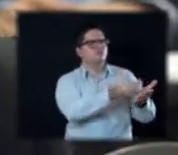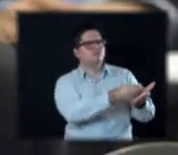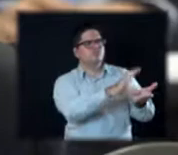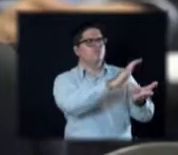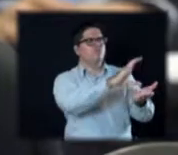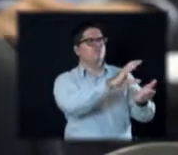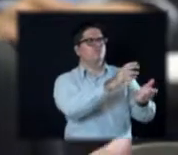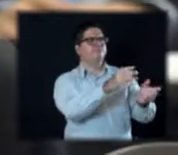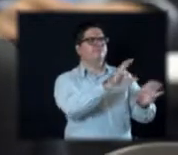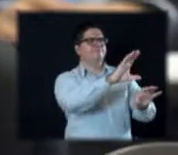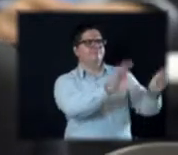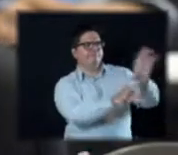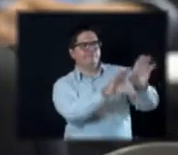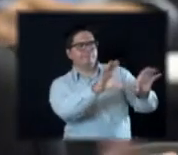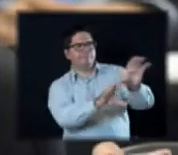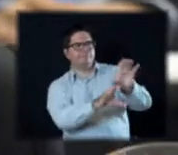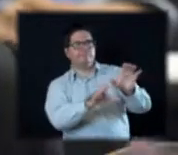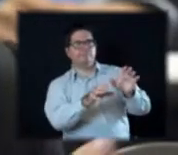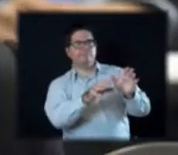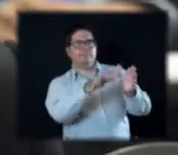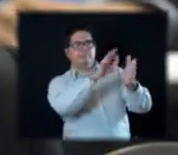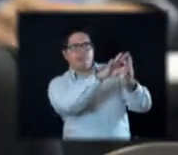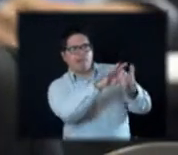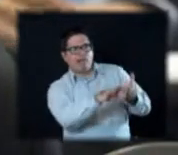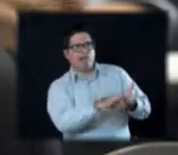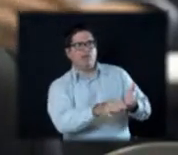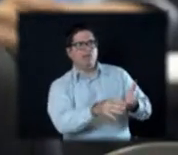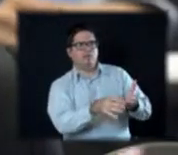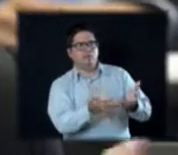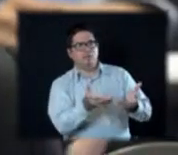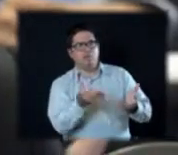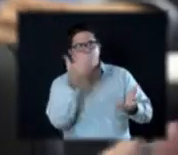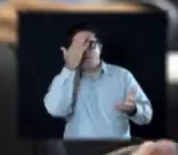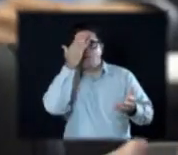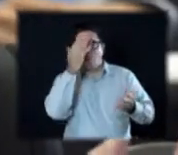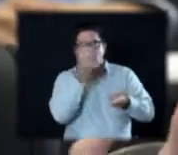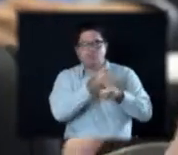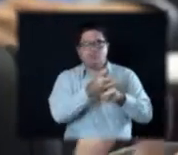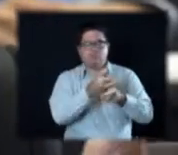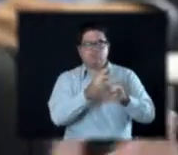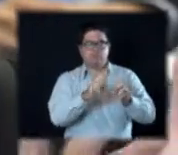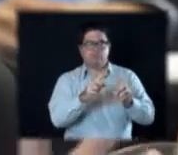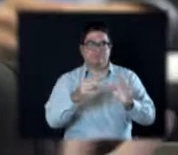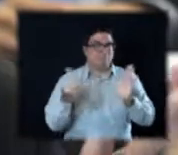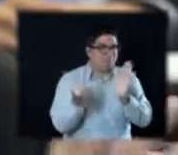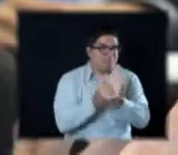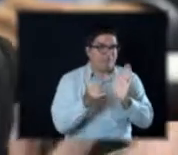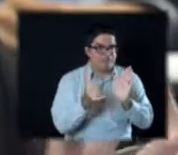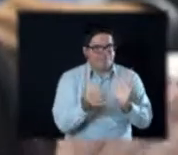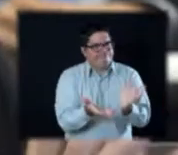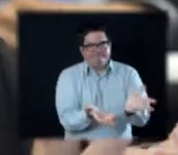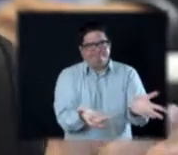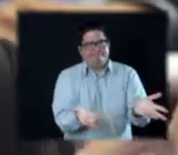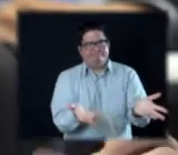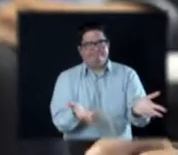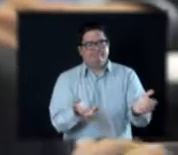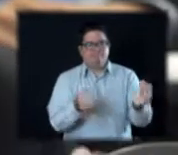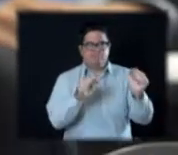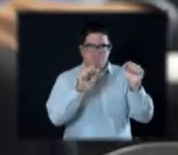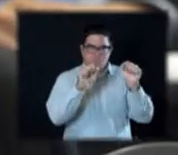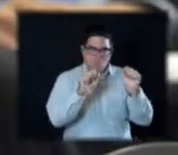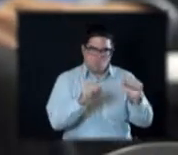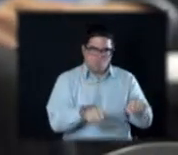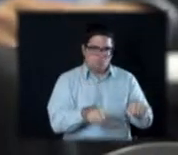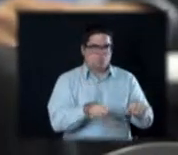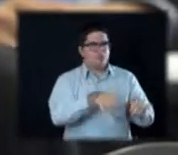dicen, es un ejercicio difícil, como cualquier estimado, pero tampoco es una ciencia compleja.